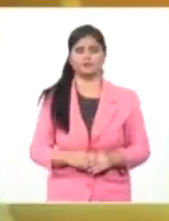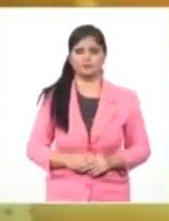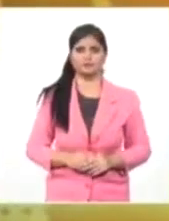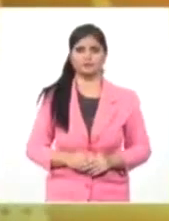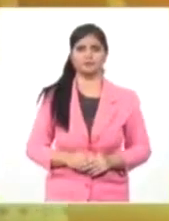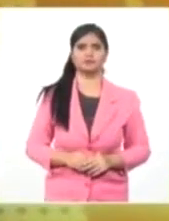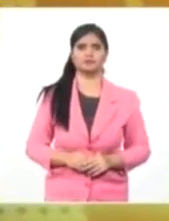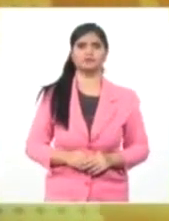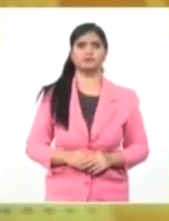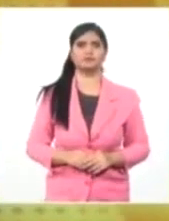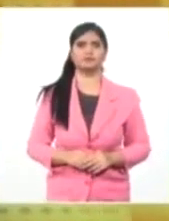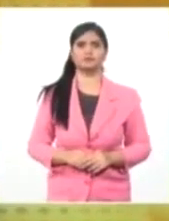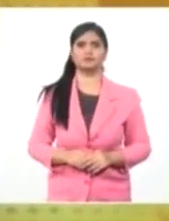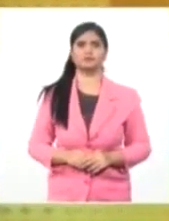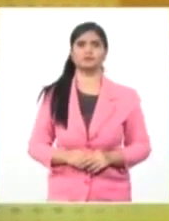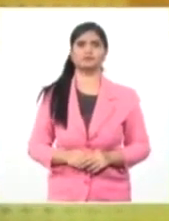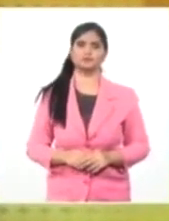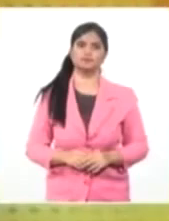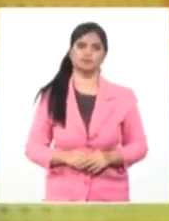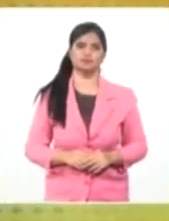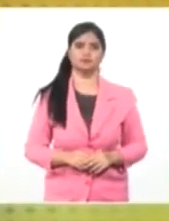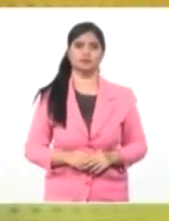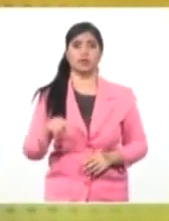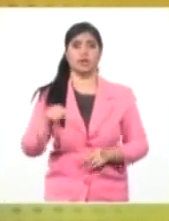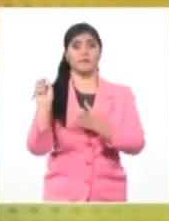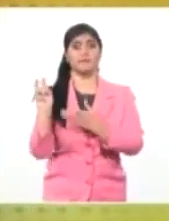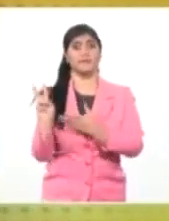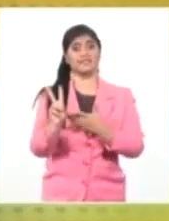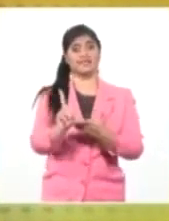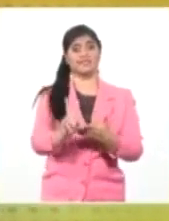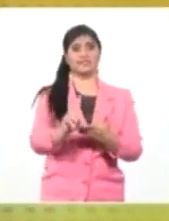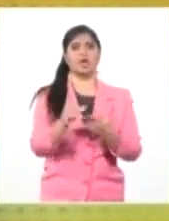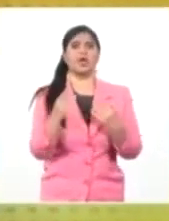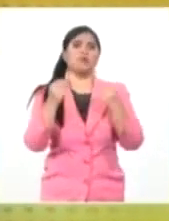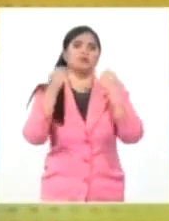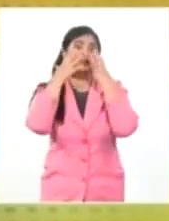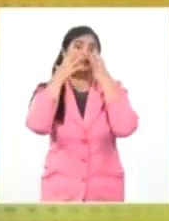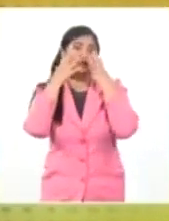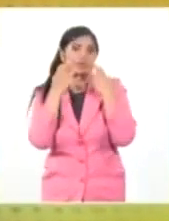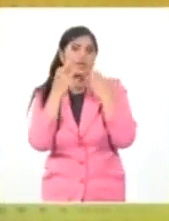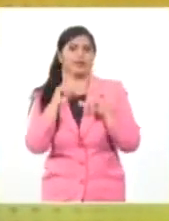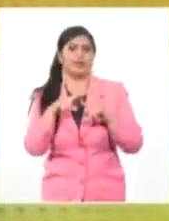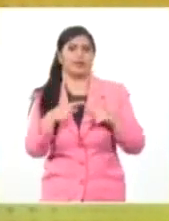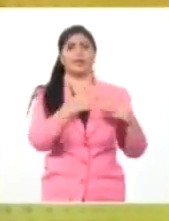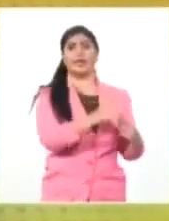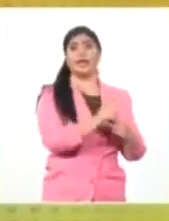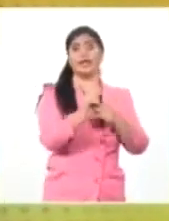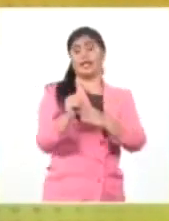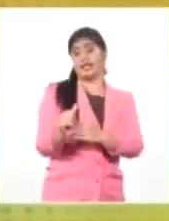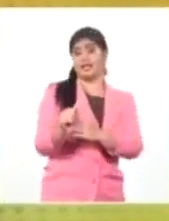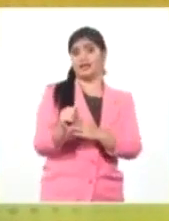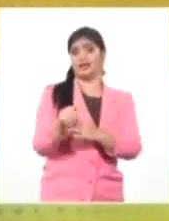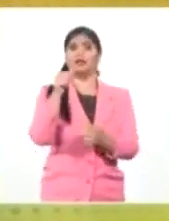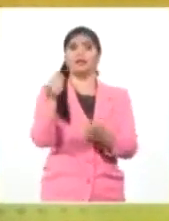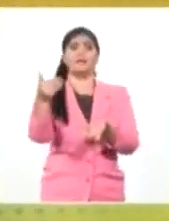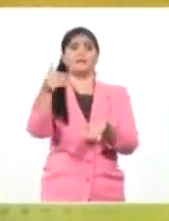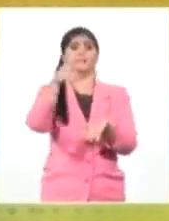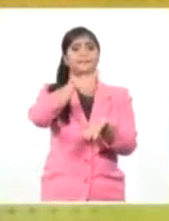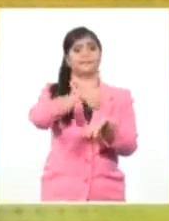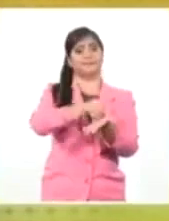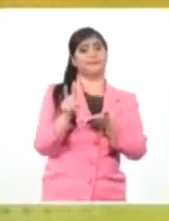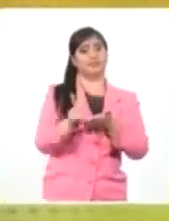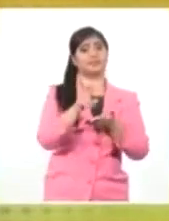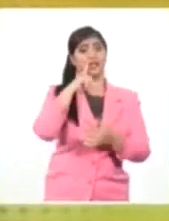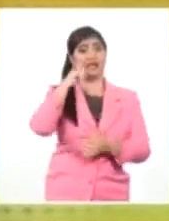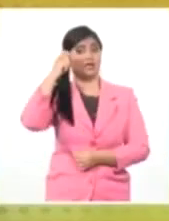Para Zelensky, esta visita es extremadamente importante. Por supuesto, era el líder fuerte que faltaba por pisar Kiev después del desfile de